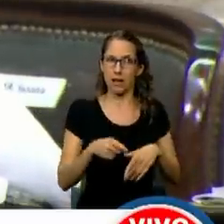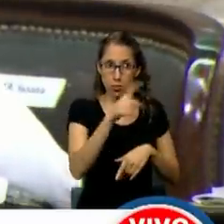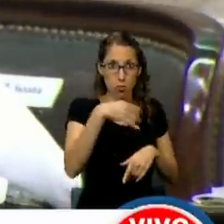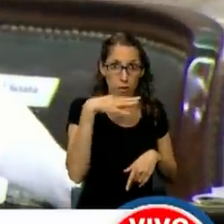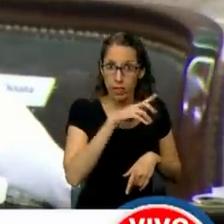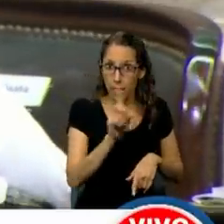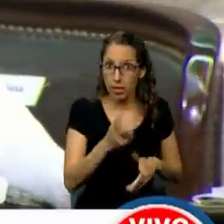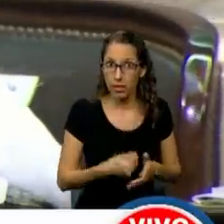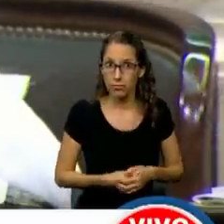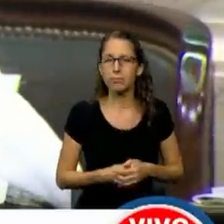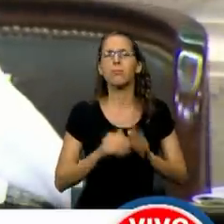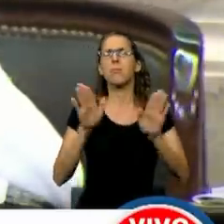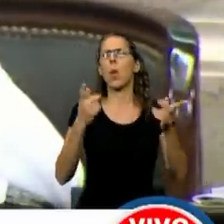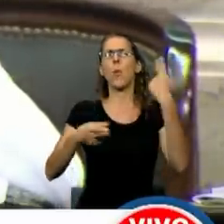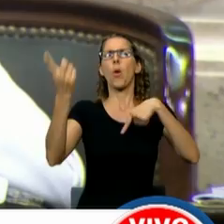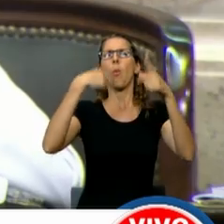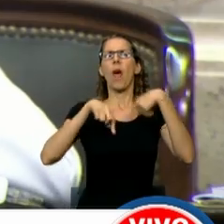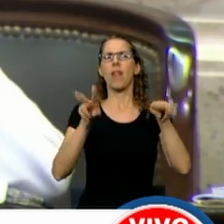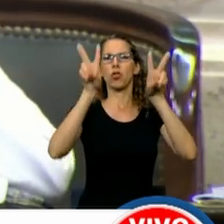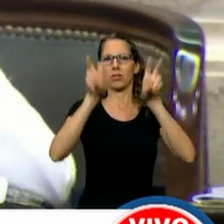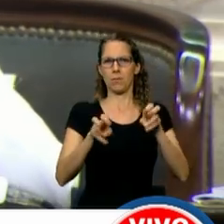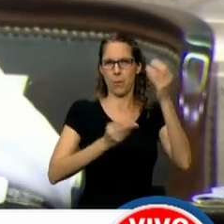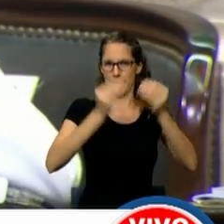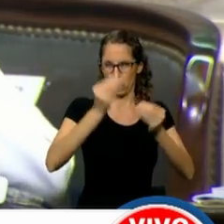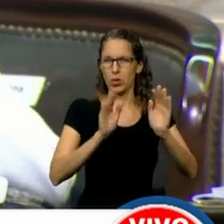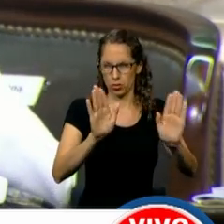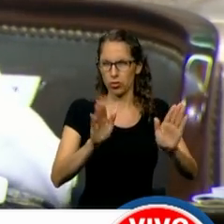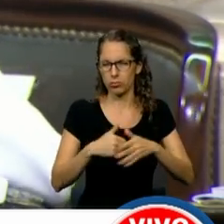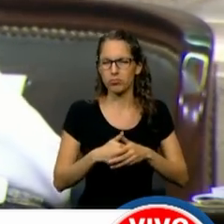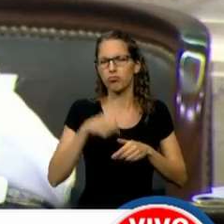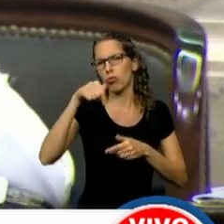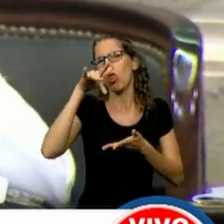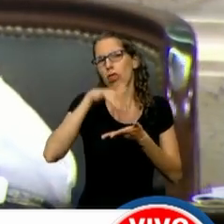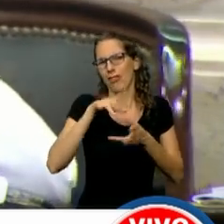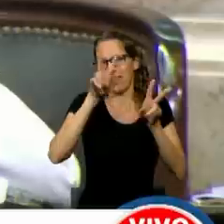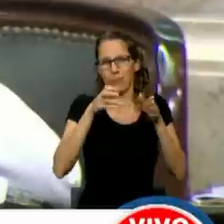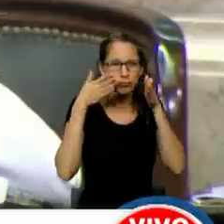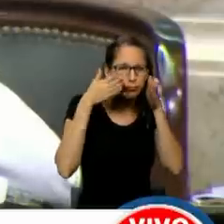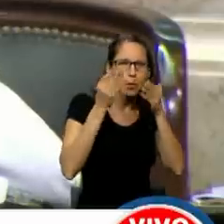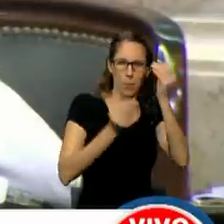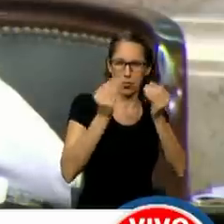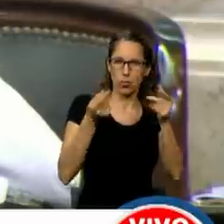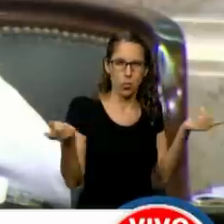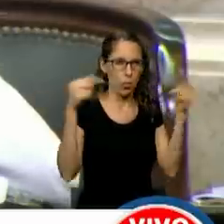pero volvamos al presupuesto que nos que nos toca en este momento